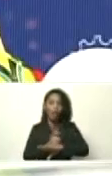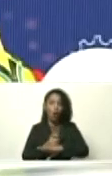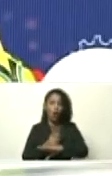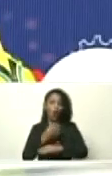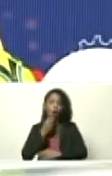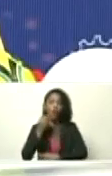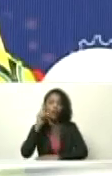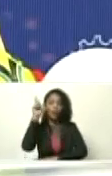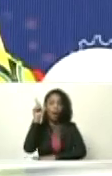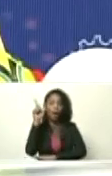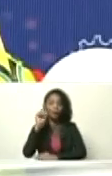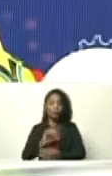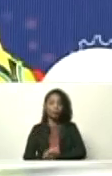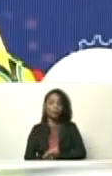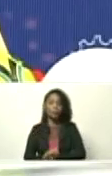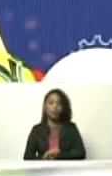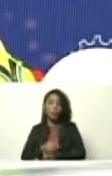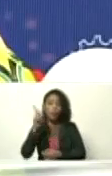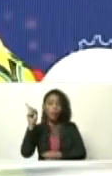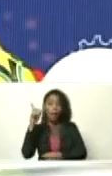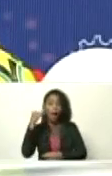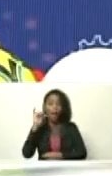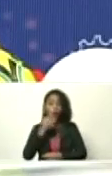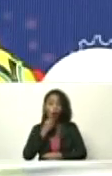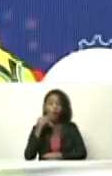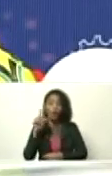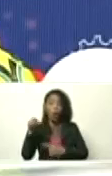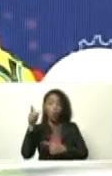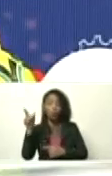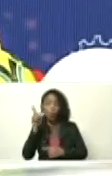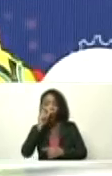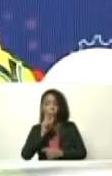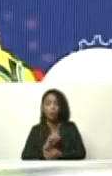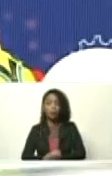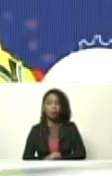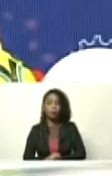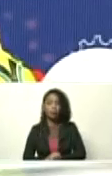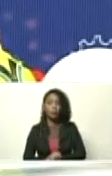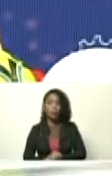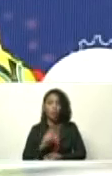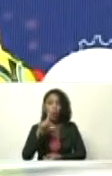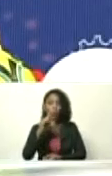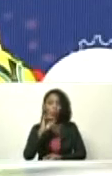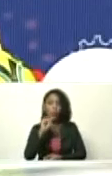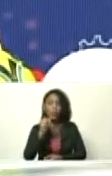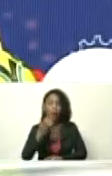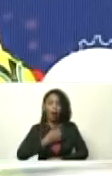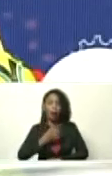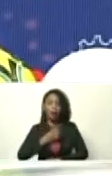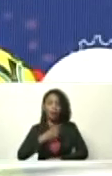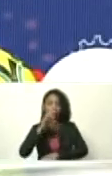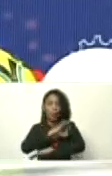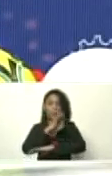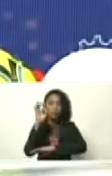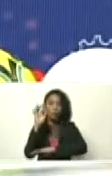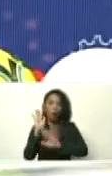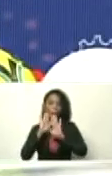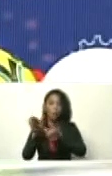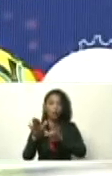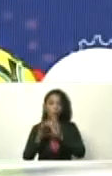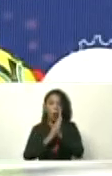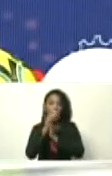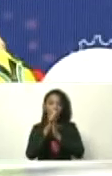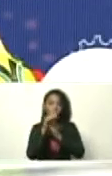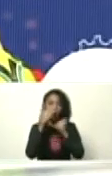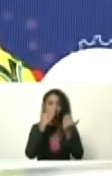de Lara. Y está ese muchacho, Luis Jonás Reyes, alcalde de Barquisimeto, apoyando a los